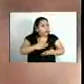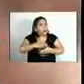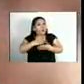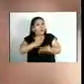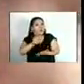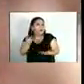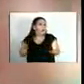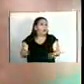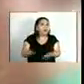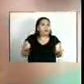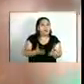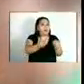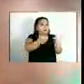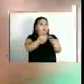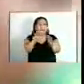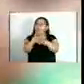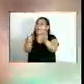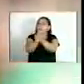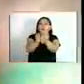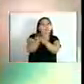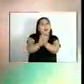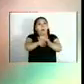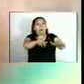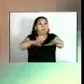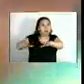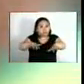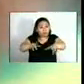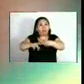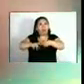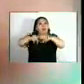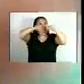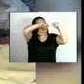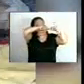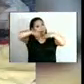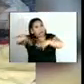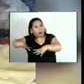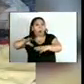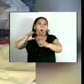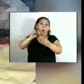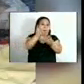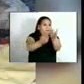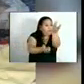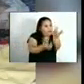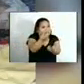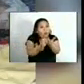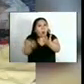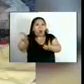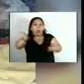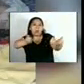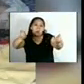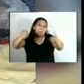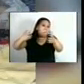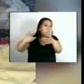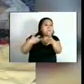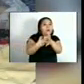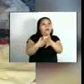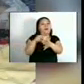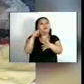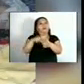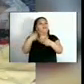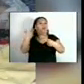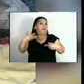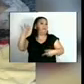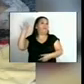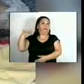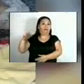brindado sus servicios en distintas tragedias, terremotos, deslaves, incendios, accidentes de tránsito, obteniendo un bagaje de